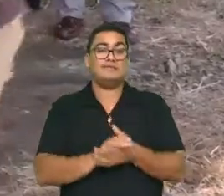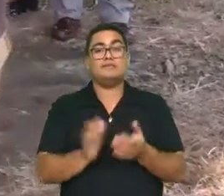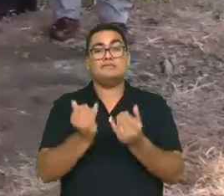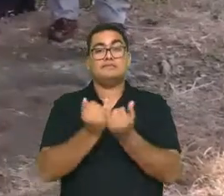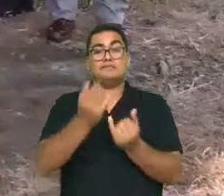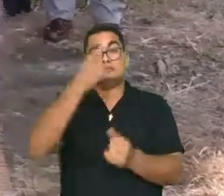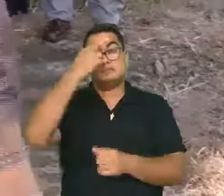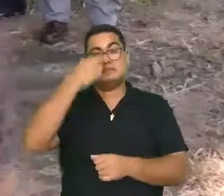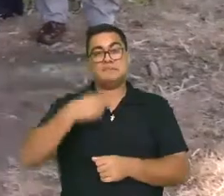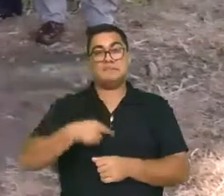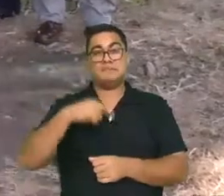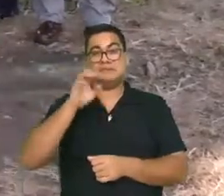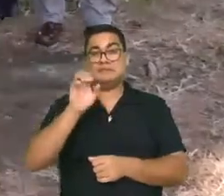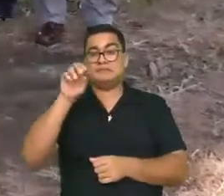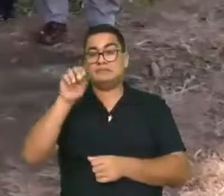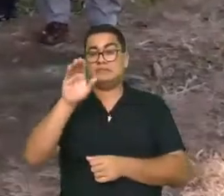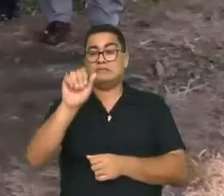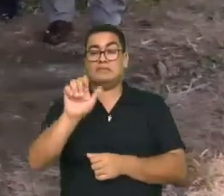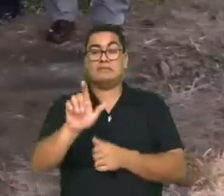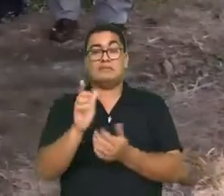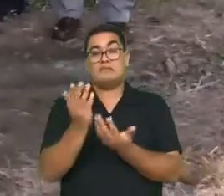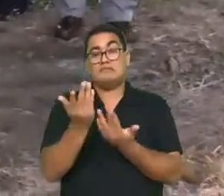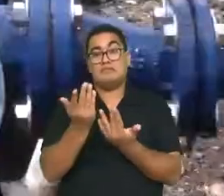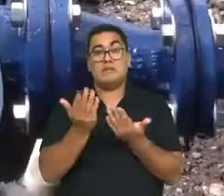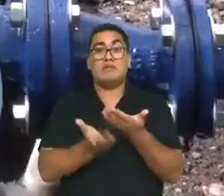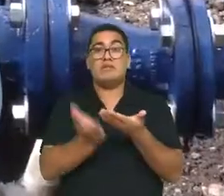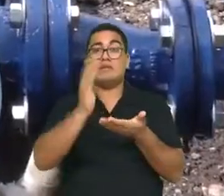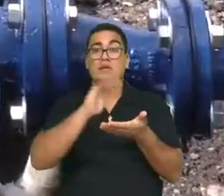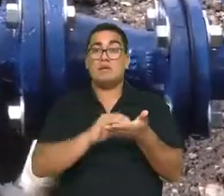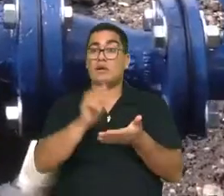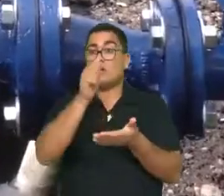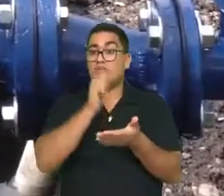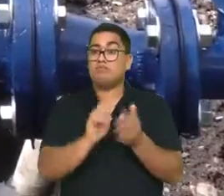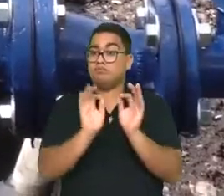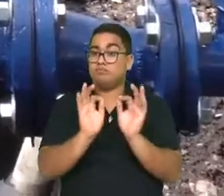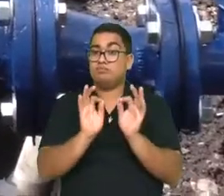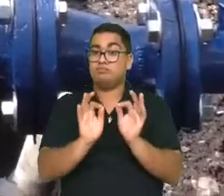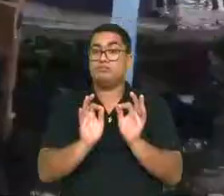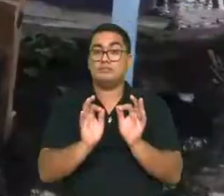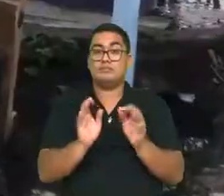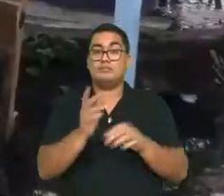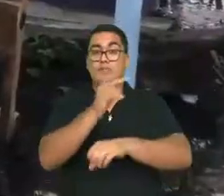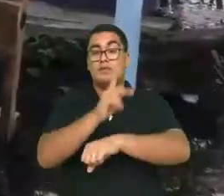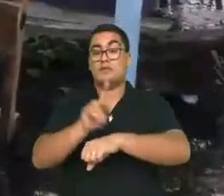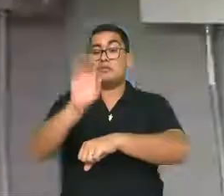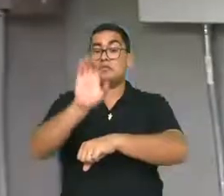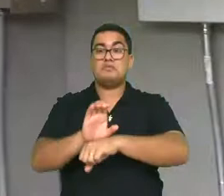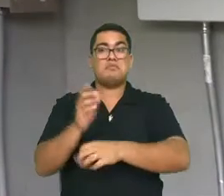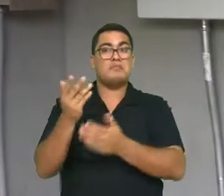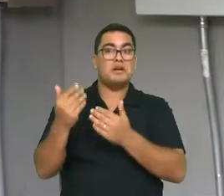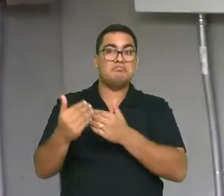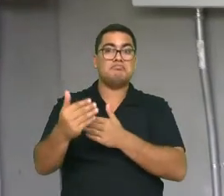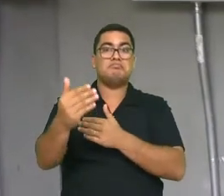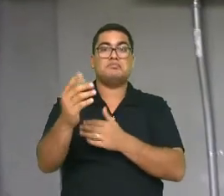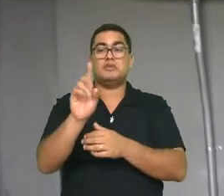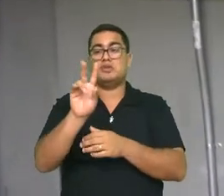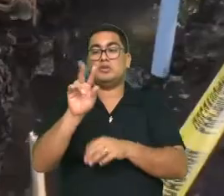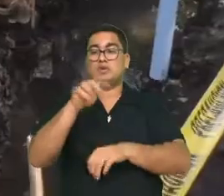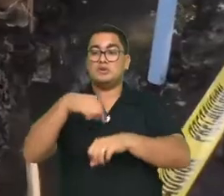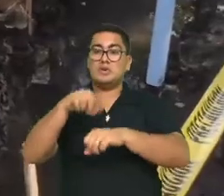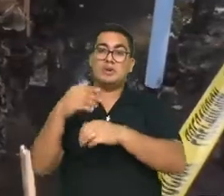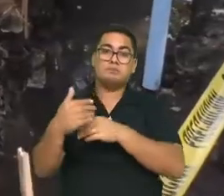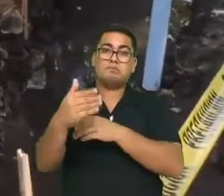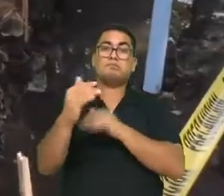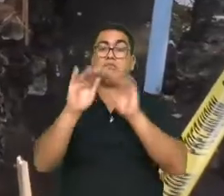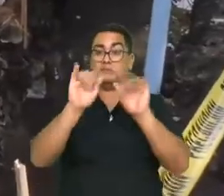las autoridades de Nacal esperan tener restablecido el suministro de agua potable en Bilwi en las próximas 12 horas. ¿Cuál